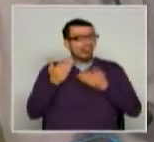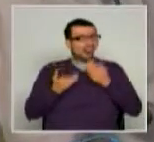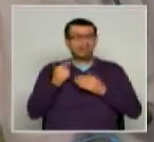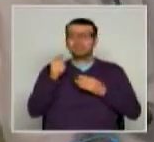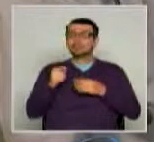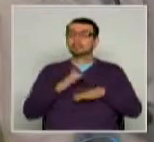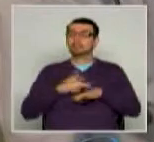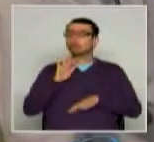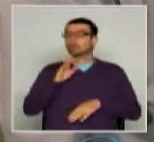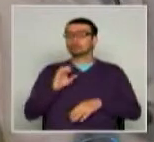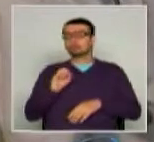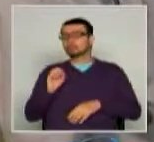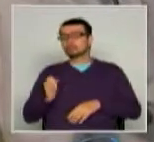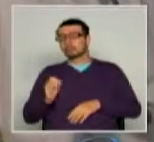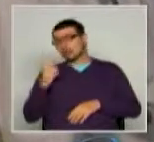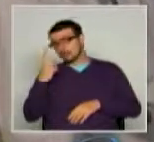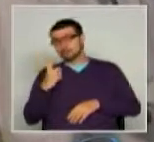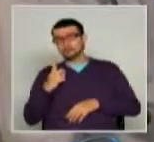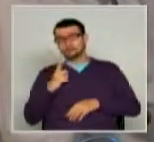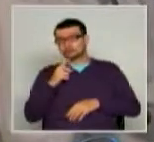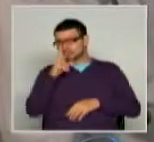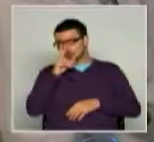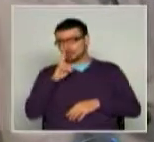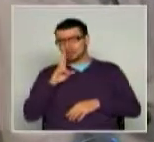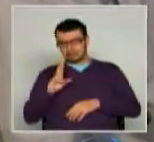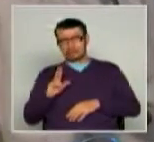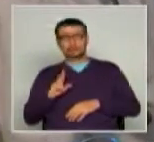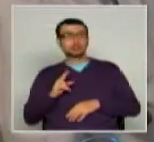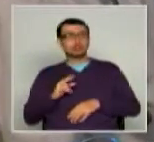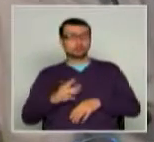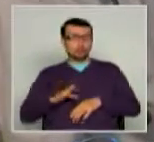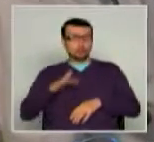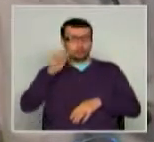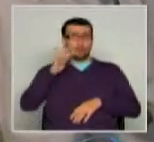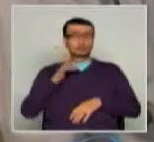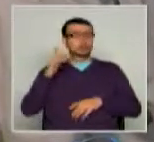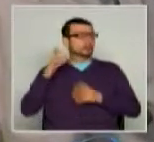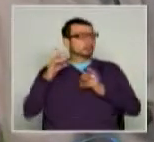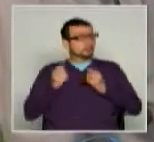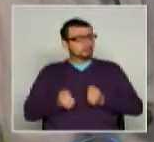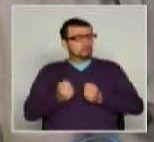un bañito de oro o un metal pesado. Entonces